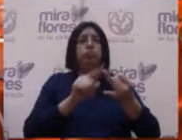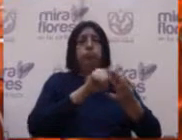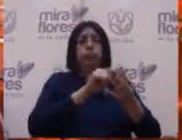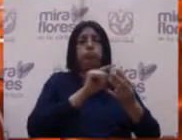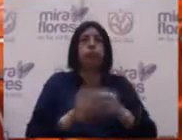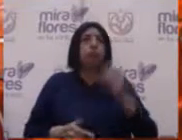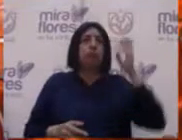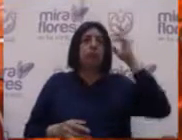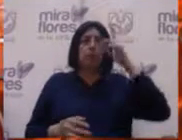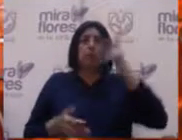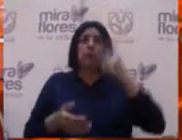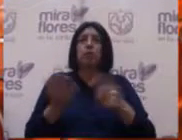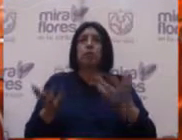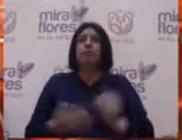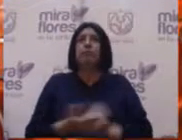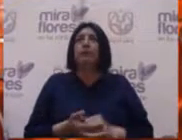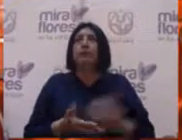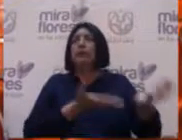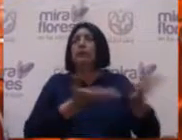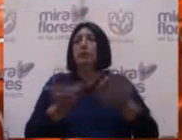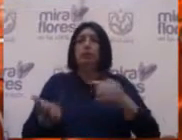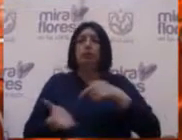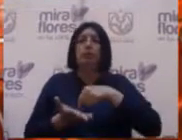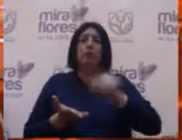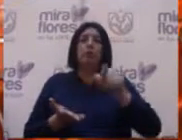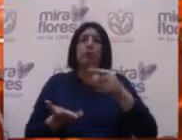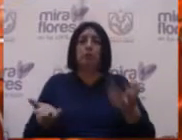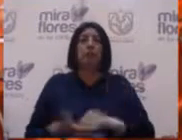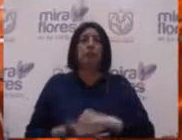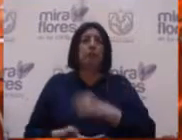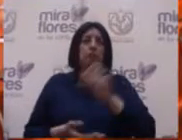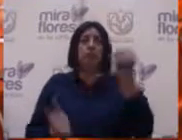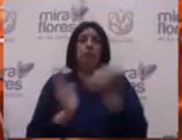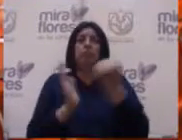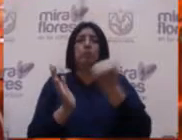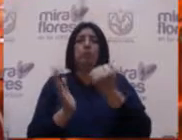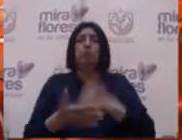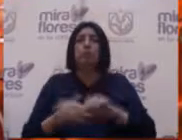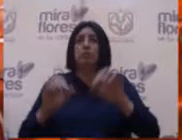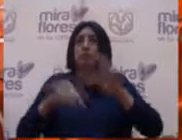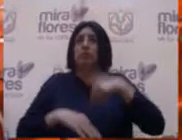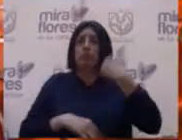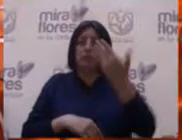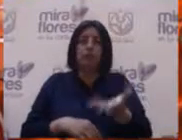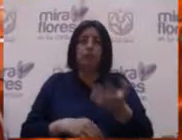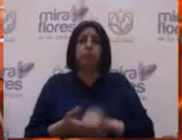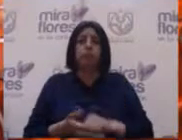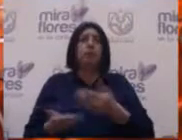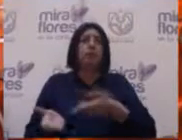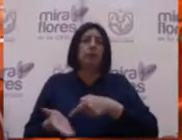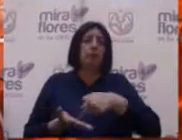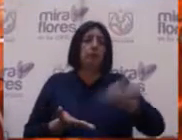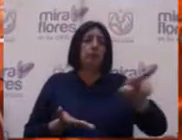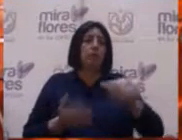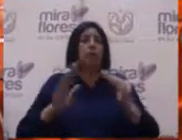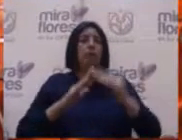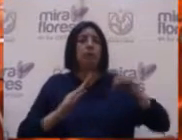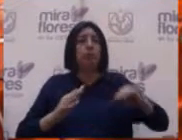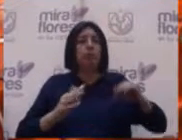sentido que traemos esta ordenanza para su aprobación, para luego ser remitido a la